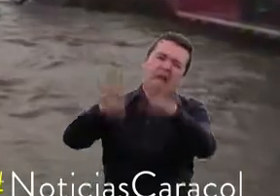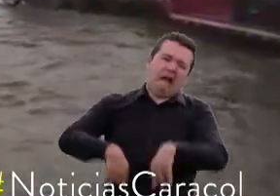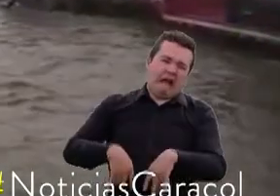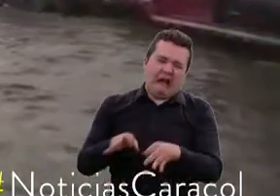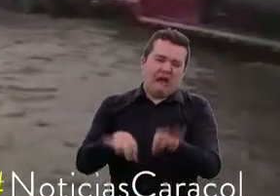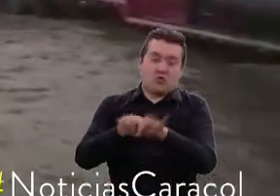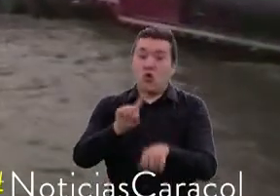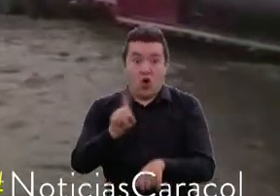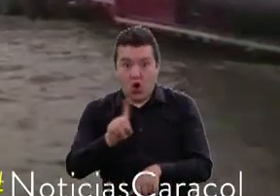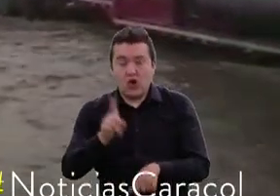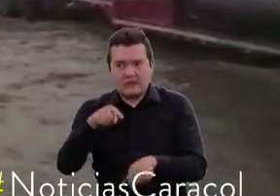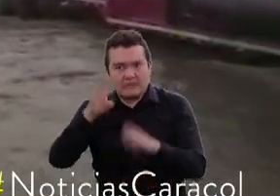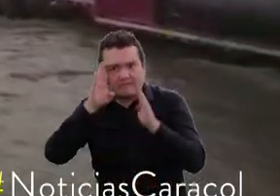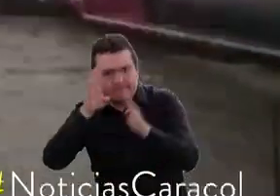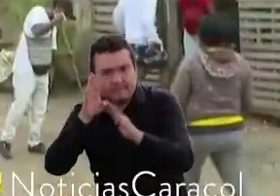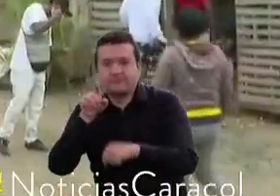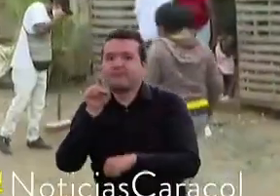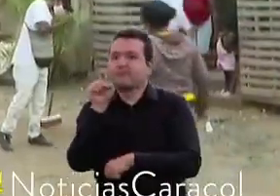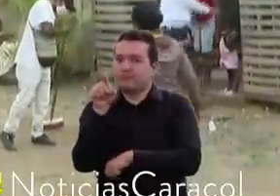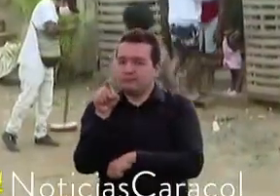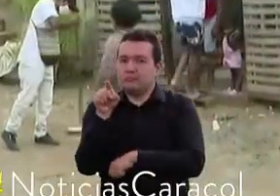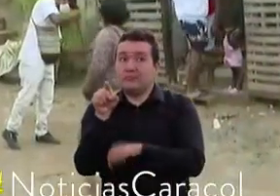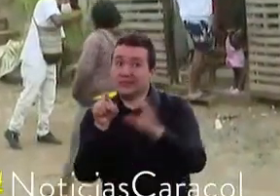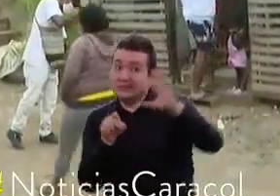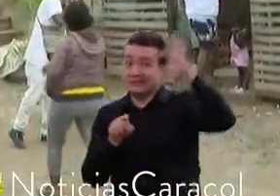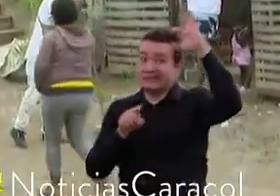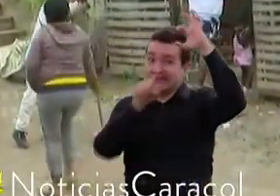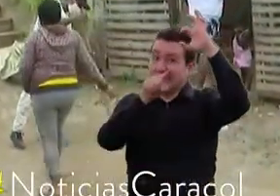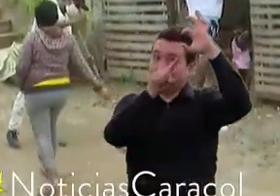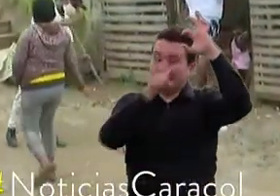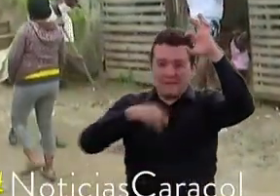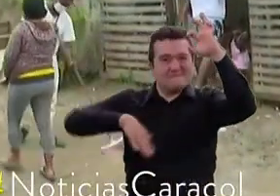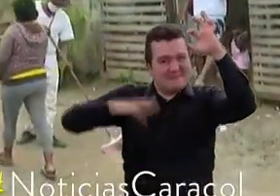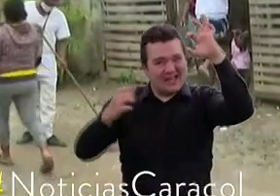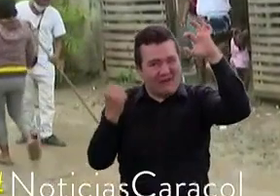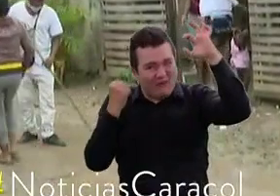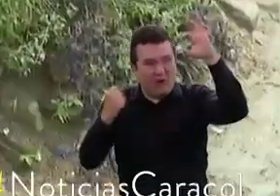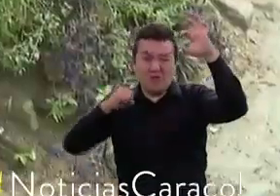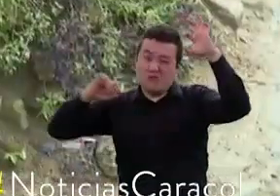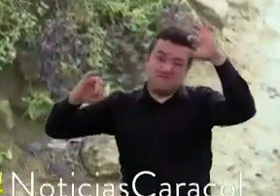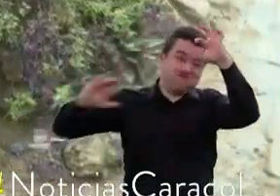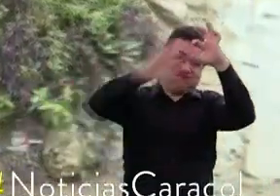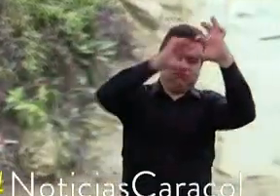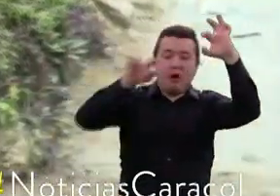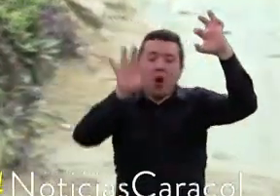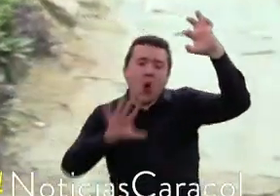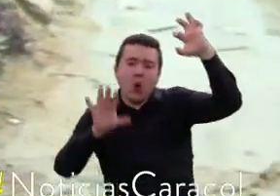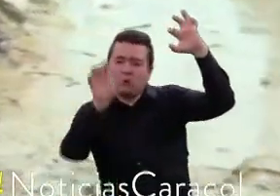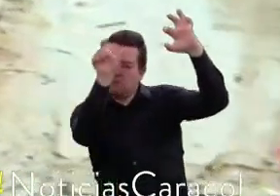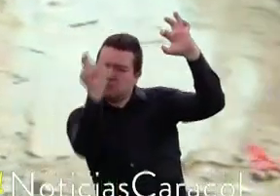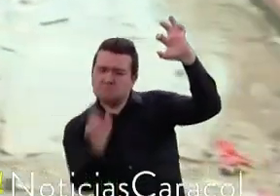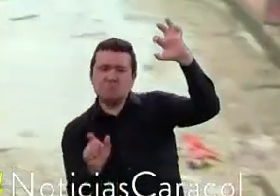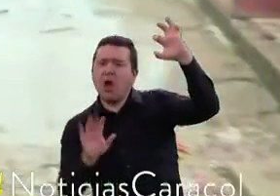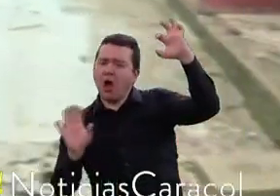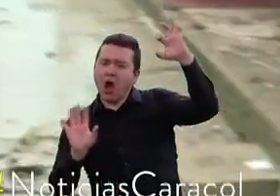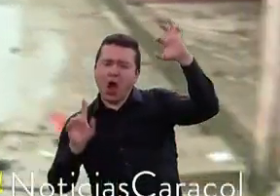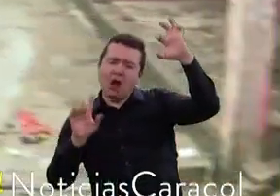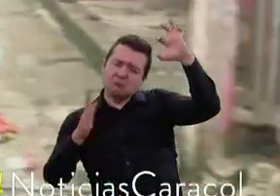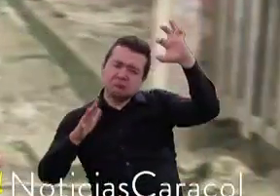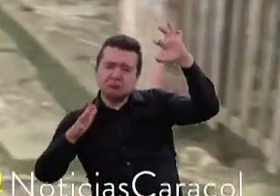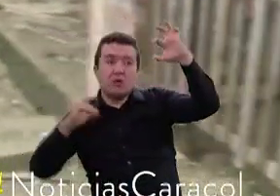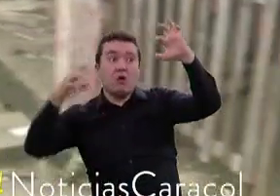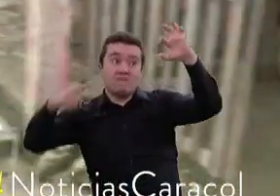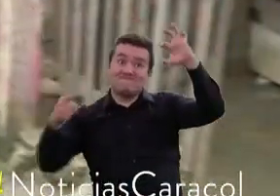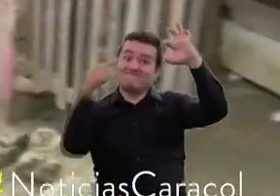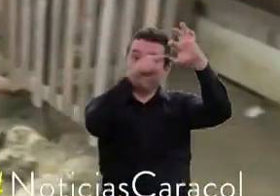que se quiere decir allí es que va a ser más fuerte para Providencia, ¿no? Digamos que debemos estar muy atentos a lo que ocurra en